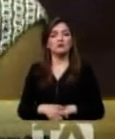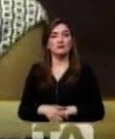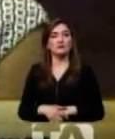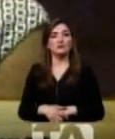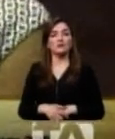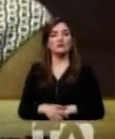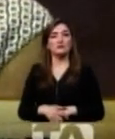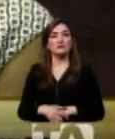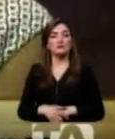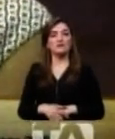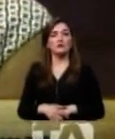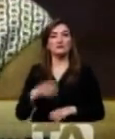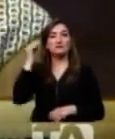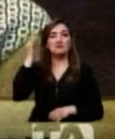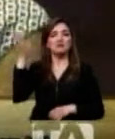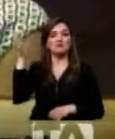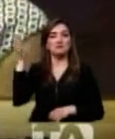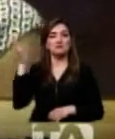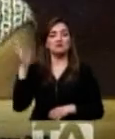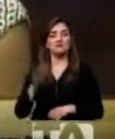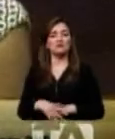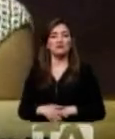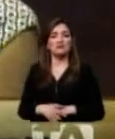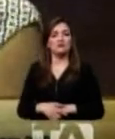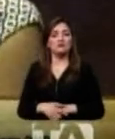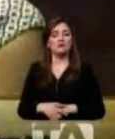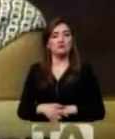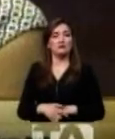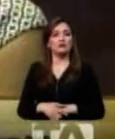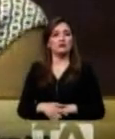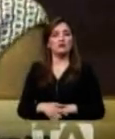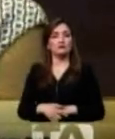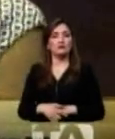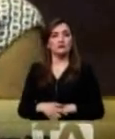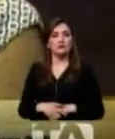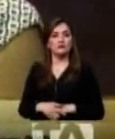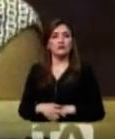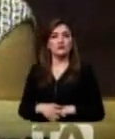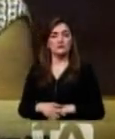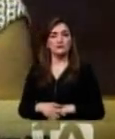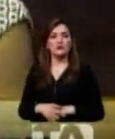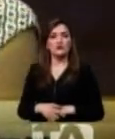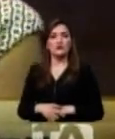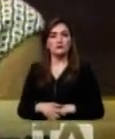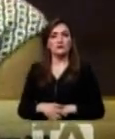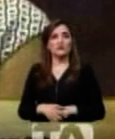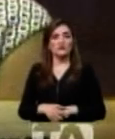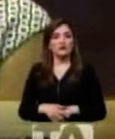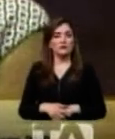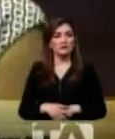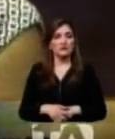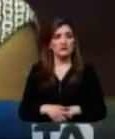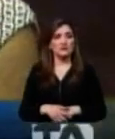la patria nos reclama que actuemos con eficiencia que construyamos los puestos necesarios para avanzar